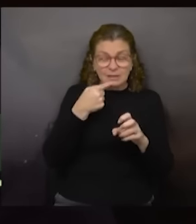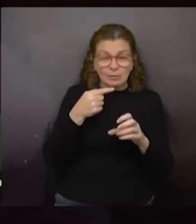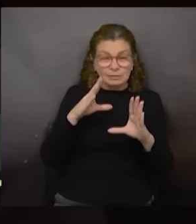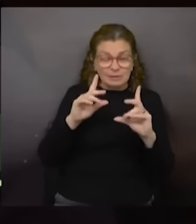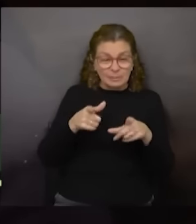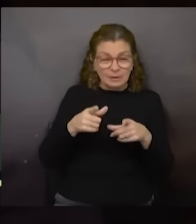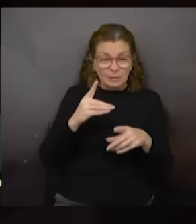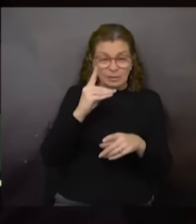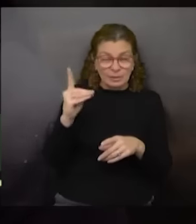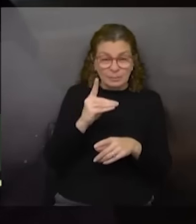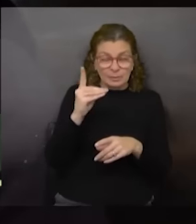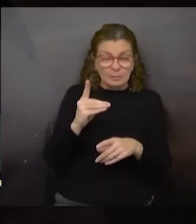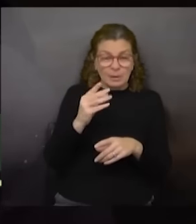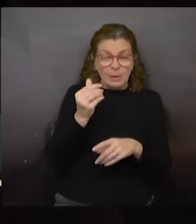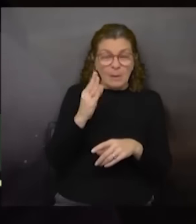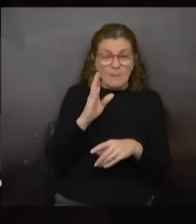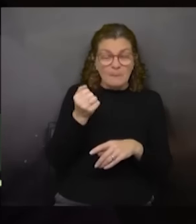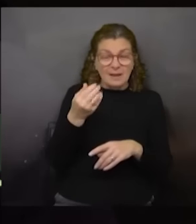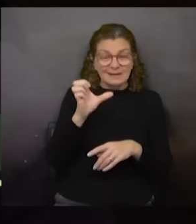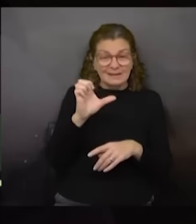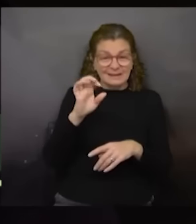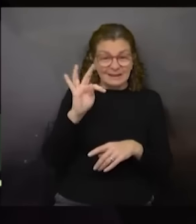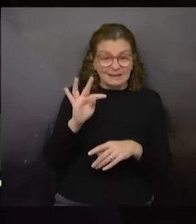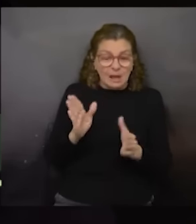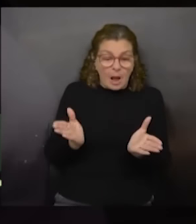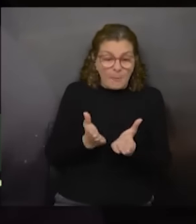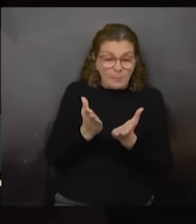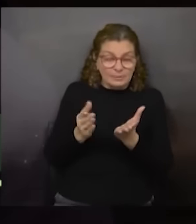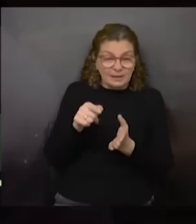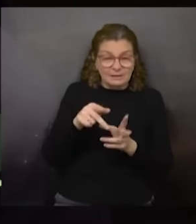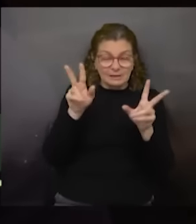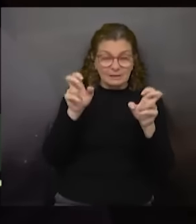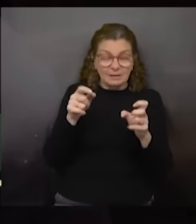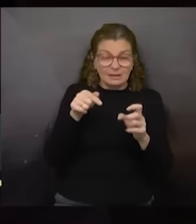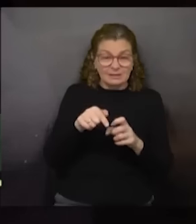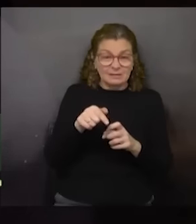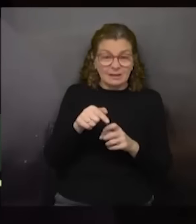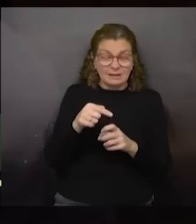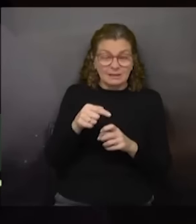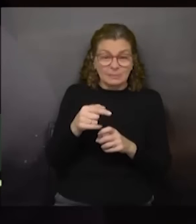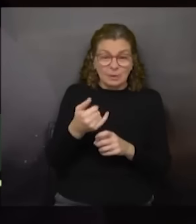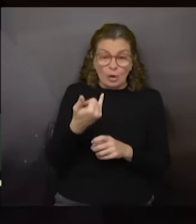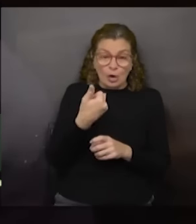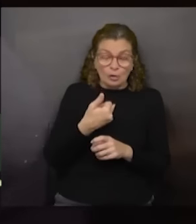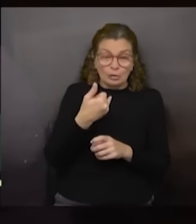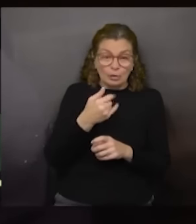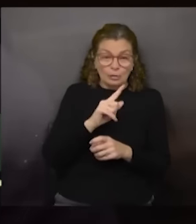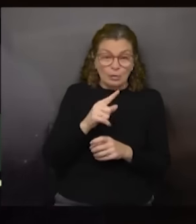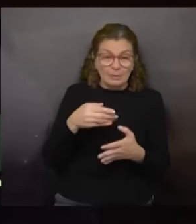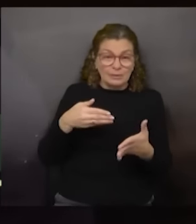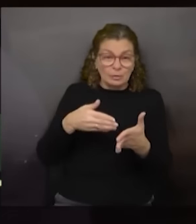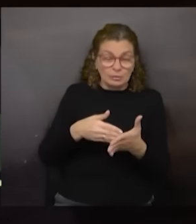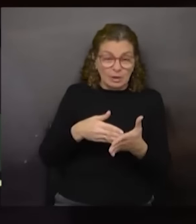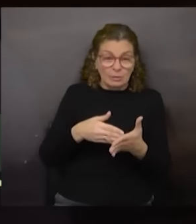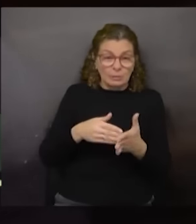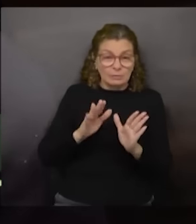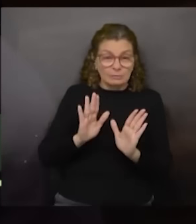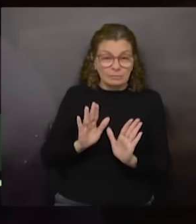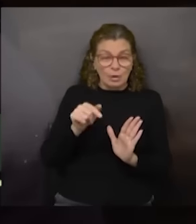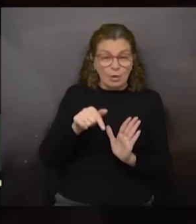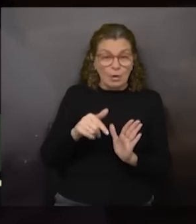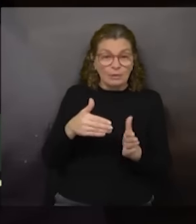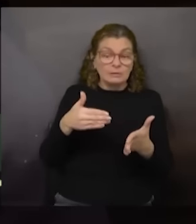también con el diputado Pep pasquet quien fue el impulsor de esta iniciativa y ella había este nos había comentado que ella no iba a ser un obstáculo para su tratamiento Bueno